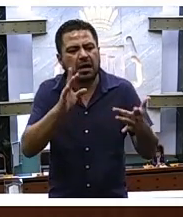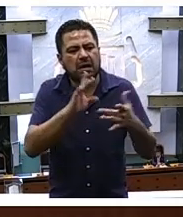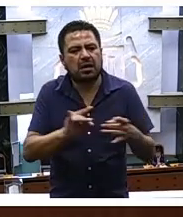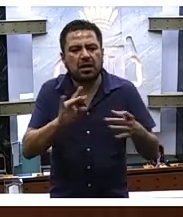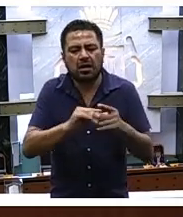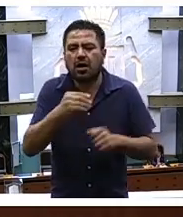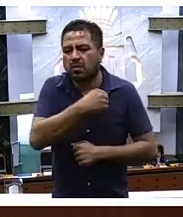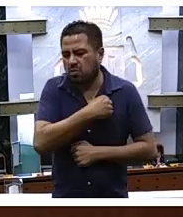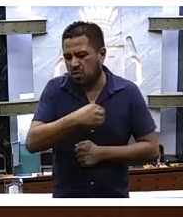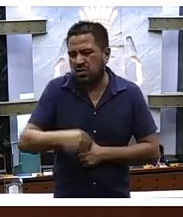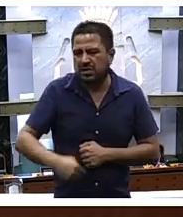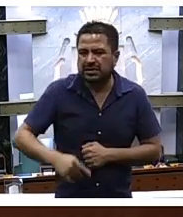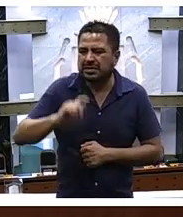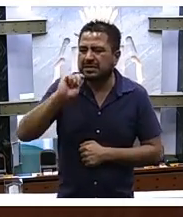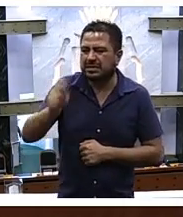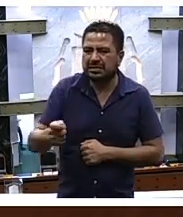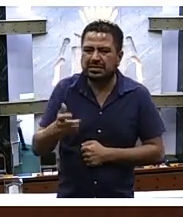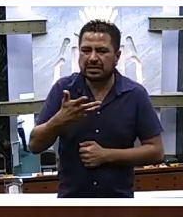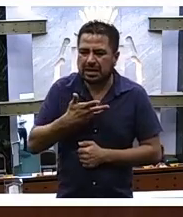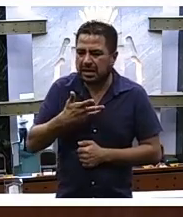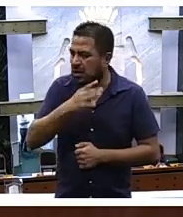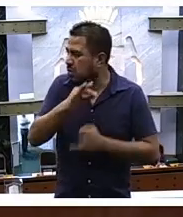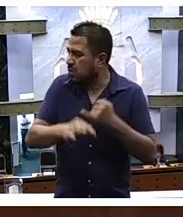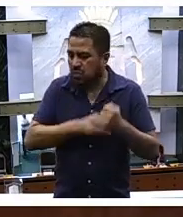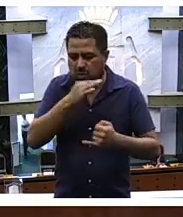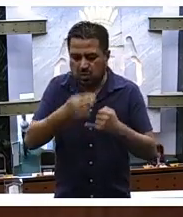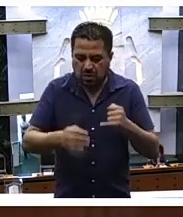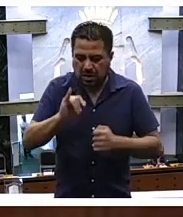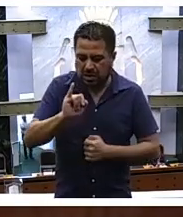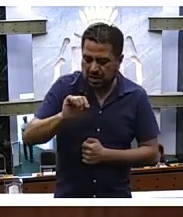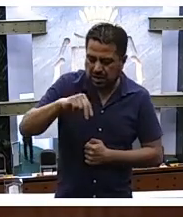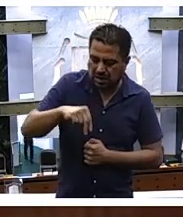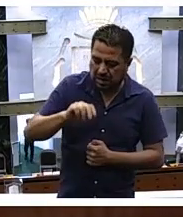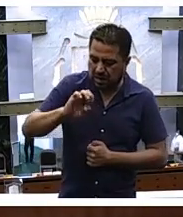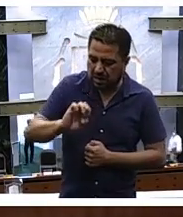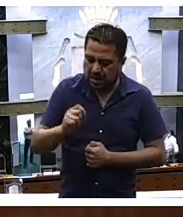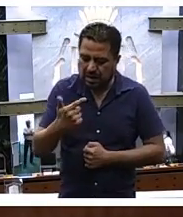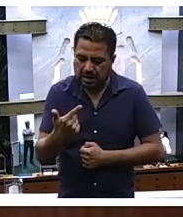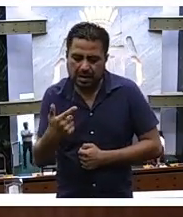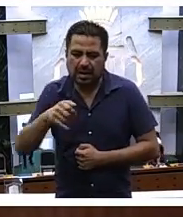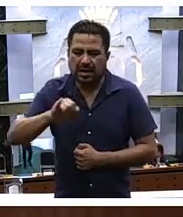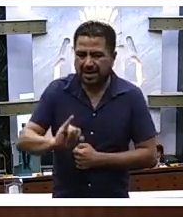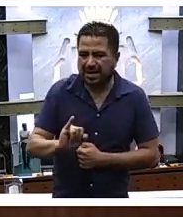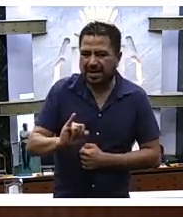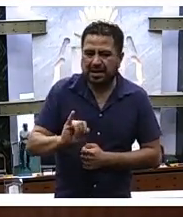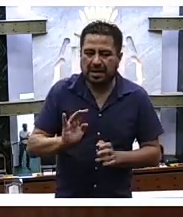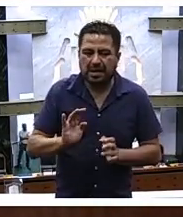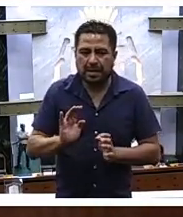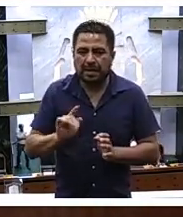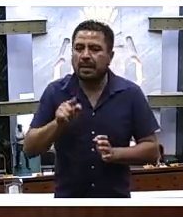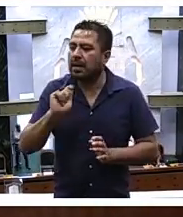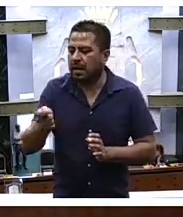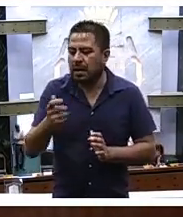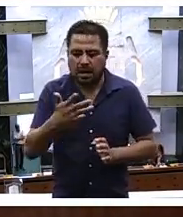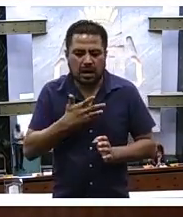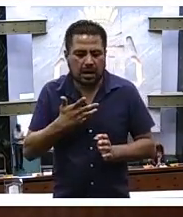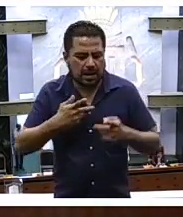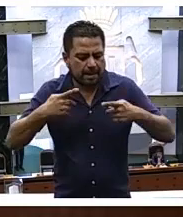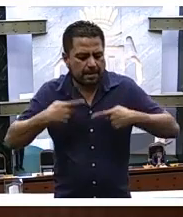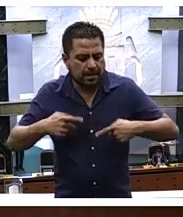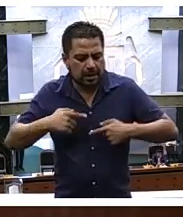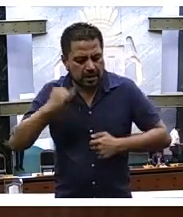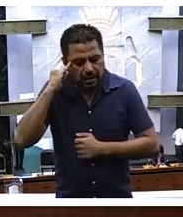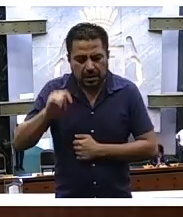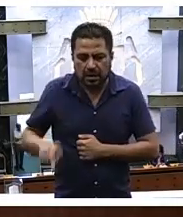municipios que conforme al último censo de población del Instituto Nacional de Estadística y Geografía cuenten con población indígena